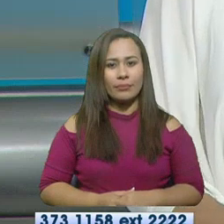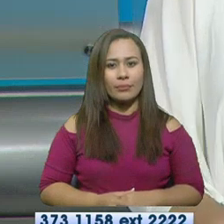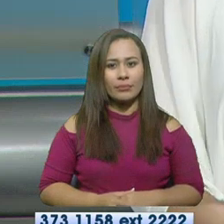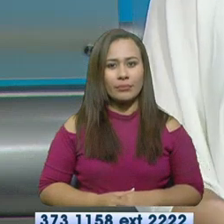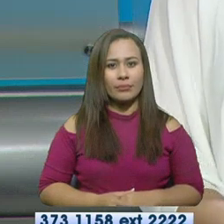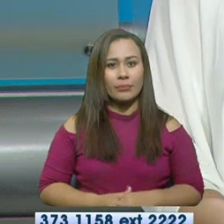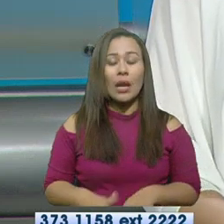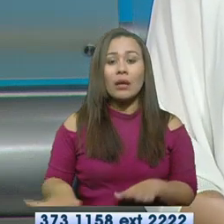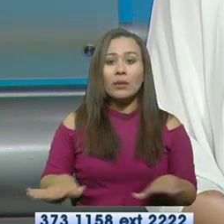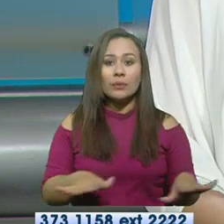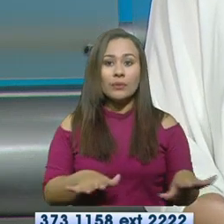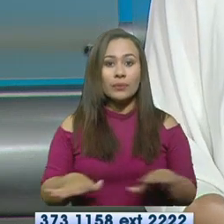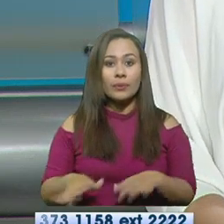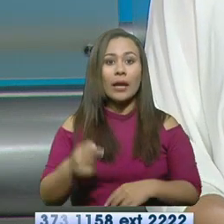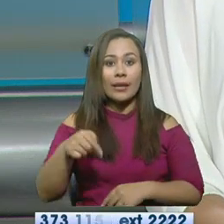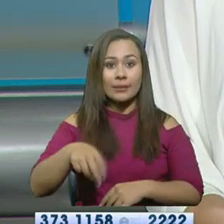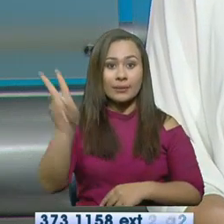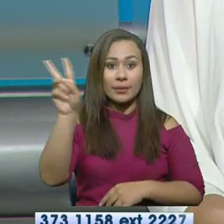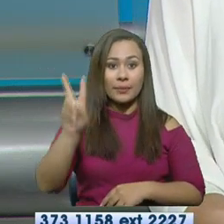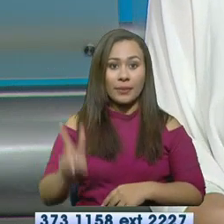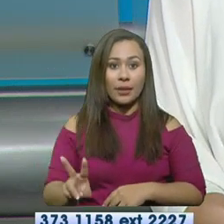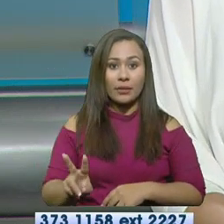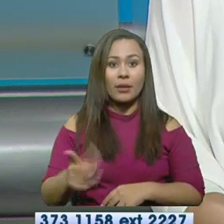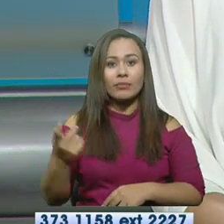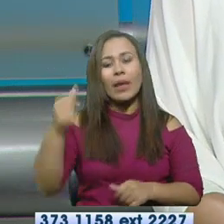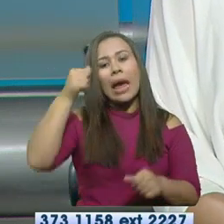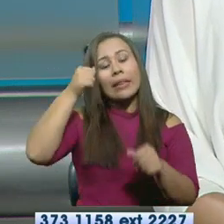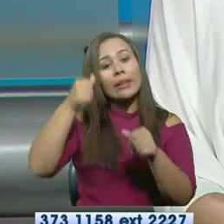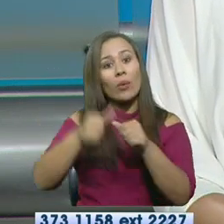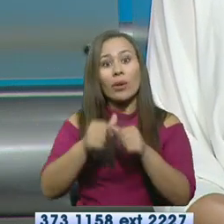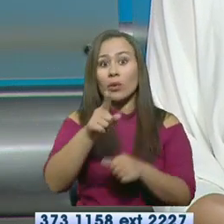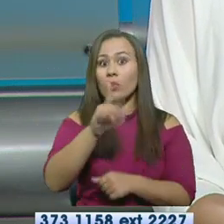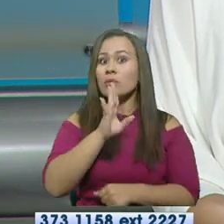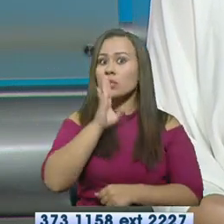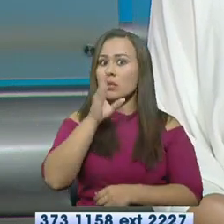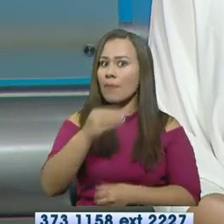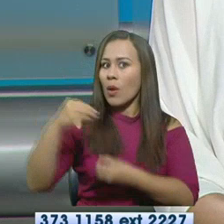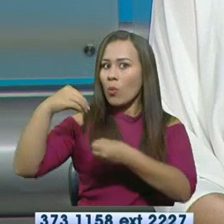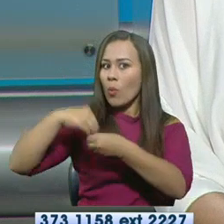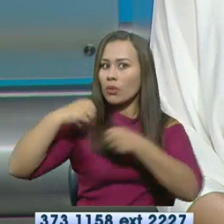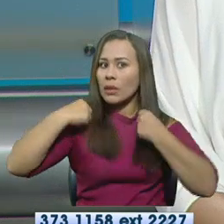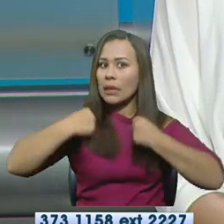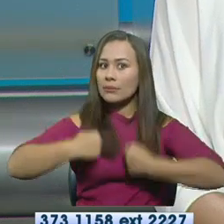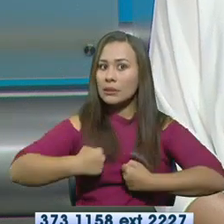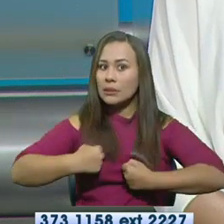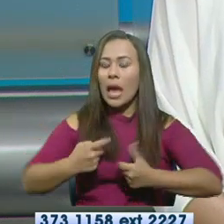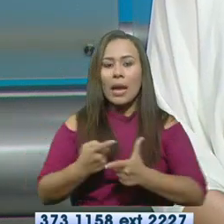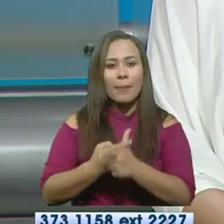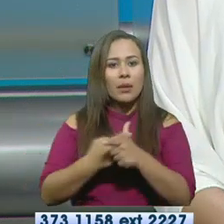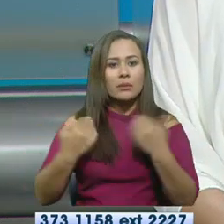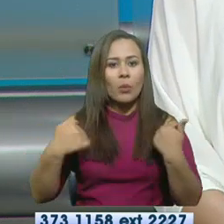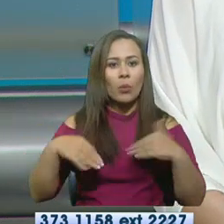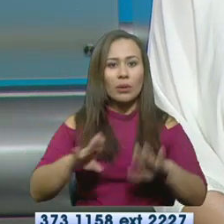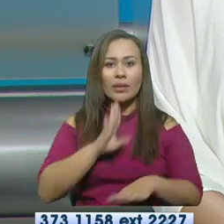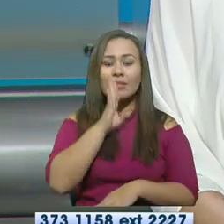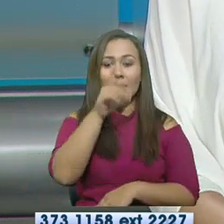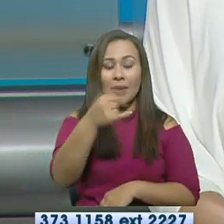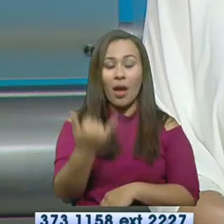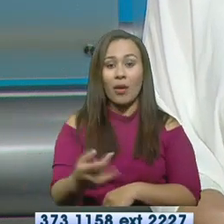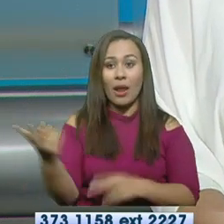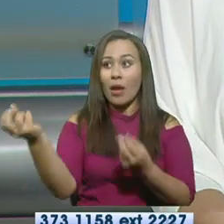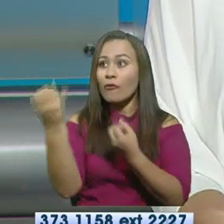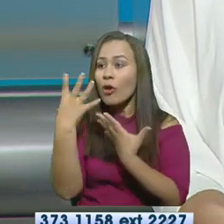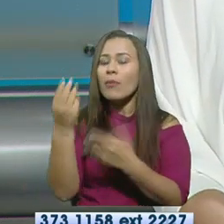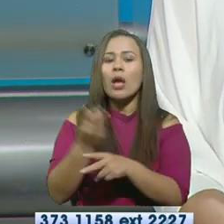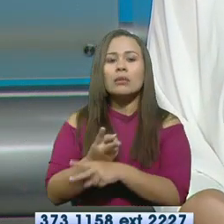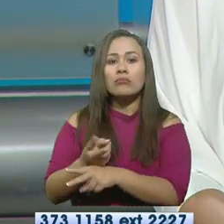Y el sismo ocurrido este viernes nos recuerda que debemos estar preparados ante una emergencia. Enseguida, Ítalo Ruiz nos